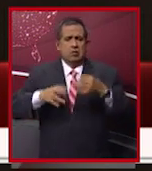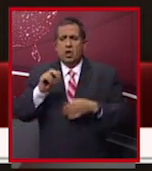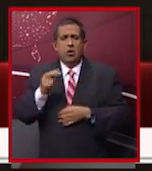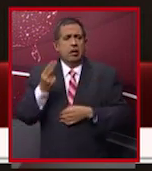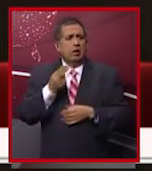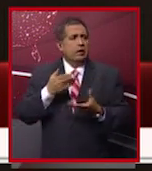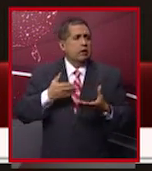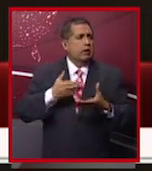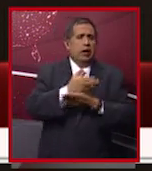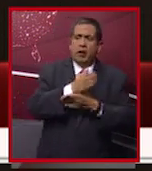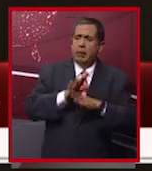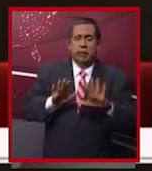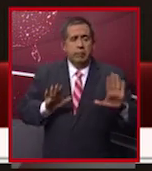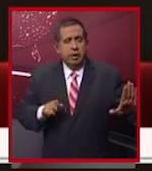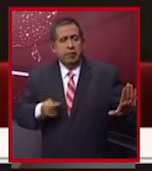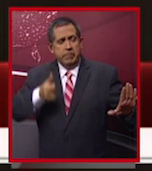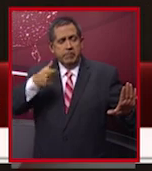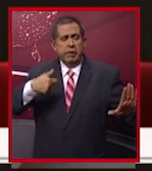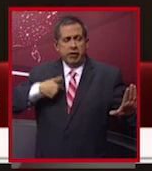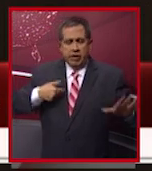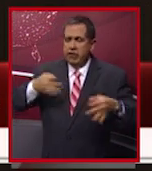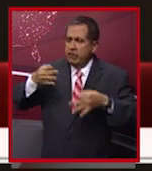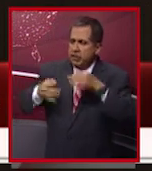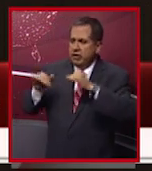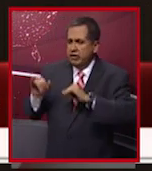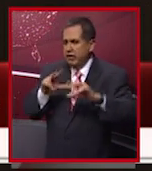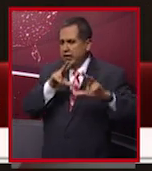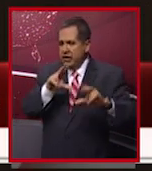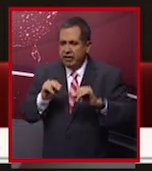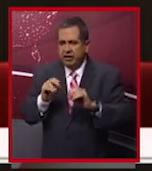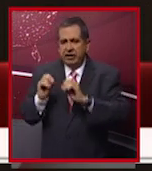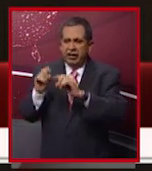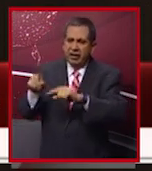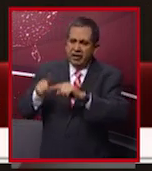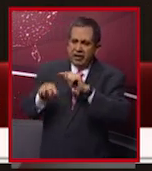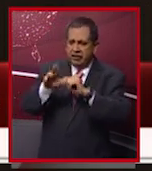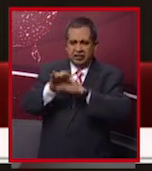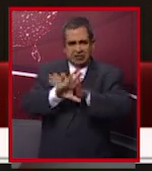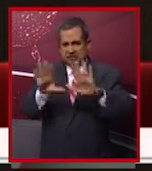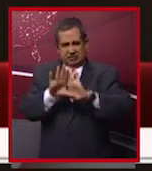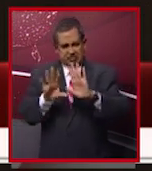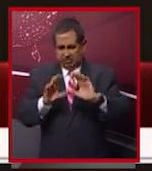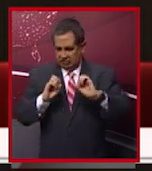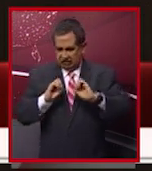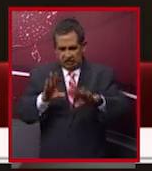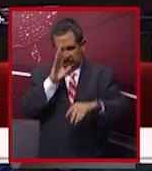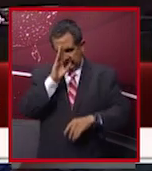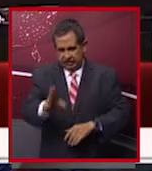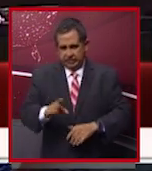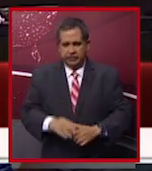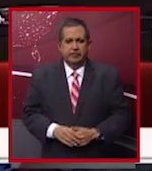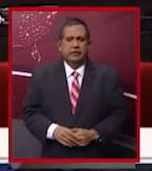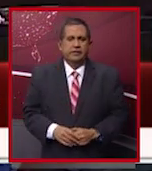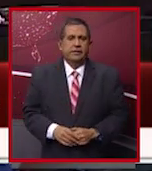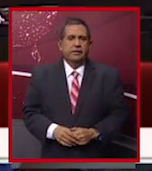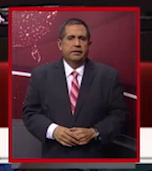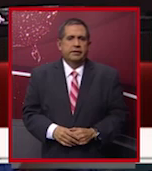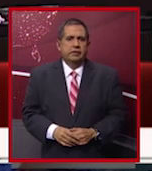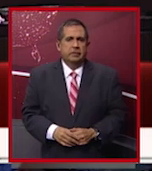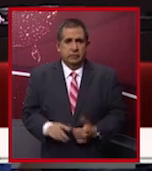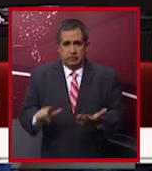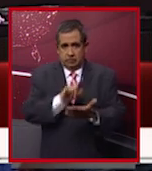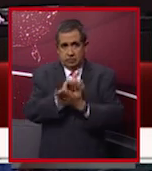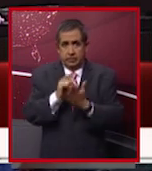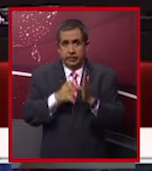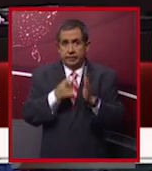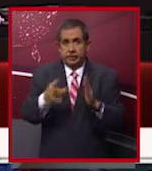tenga más intervención e injerencia en el proceso de declaración de procedencia. Bueno, la reforma establece que